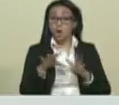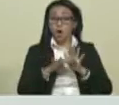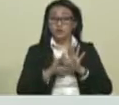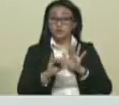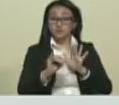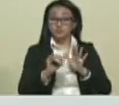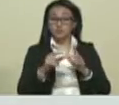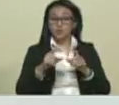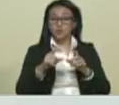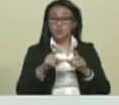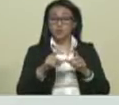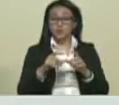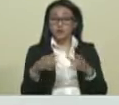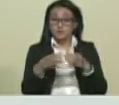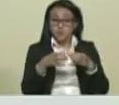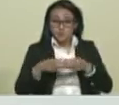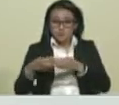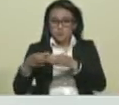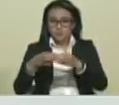las mesas